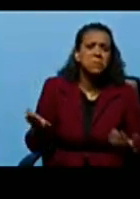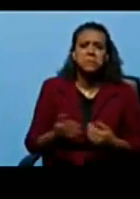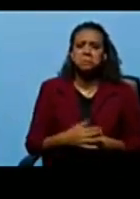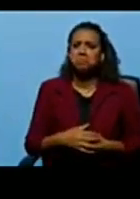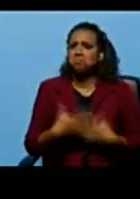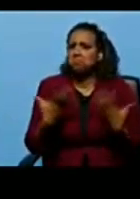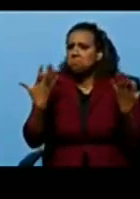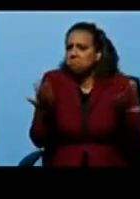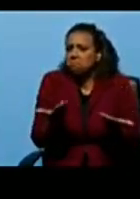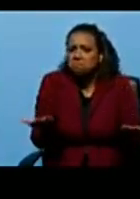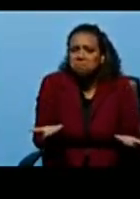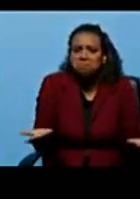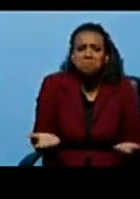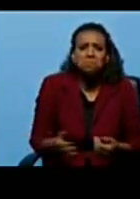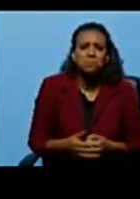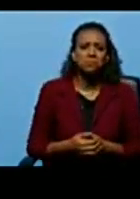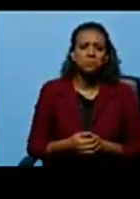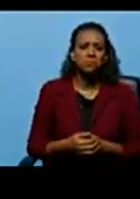En esos cuerpos